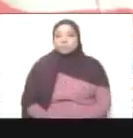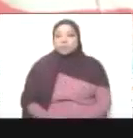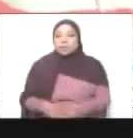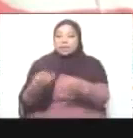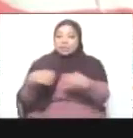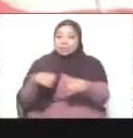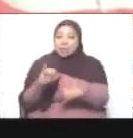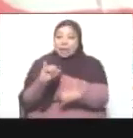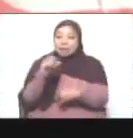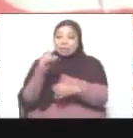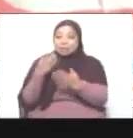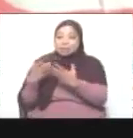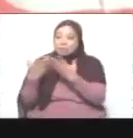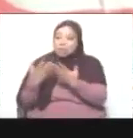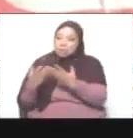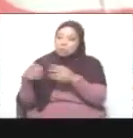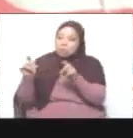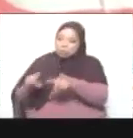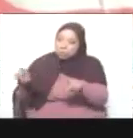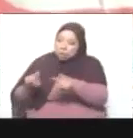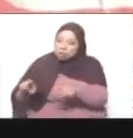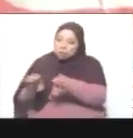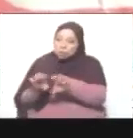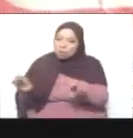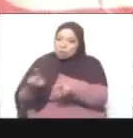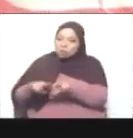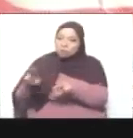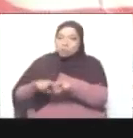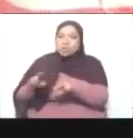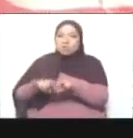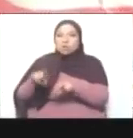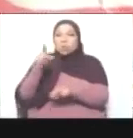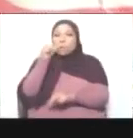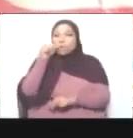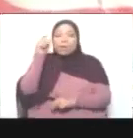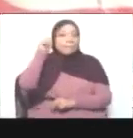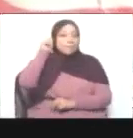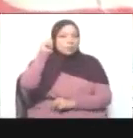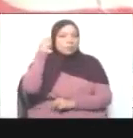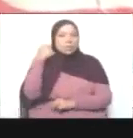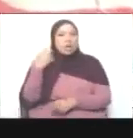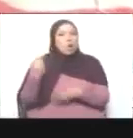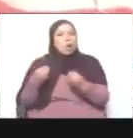nuestros niños y niñas. Bueno, Valentín, ¿cómo hacemos con esto, pues?